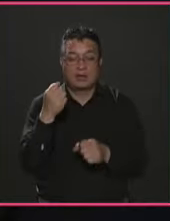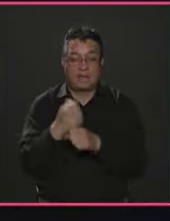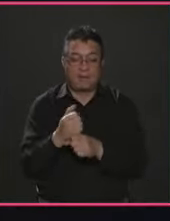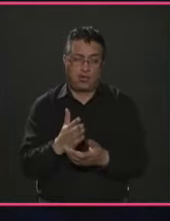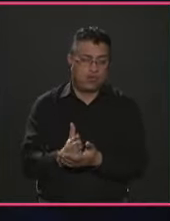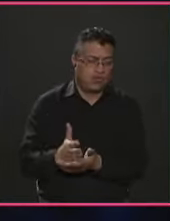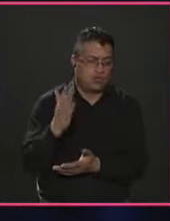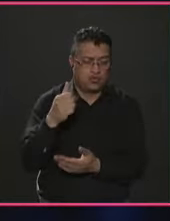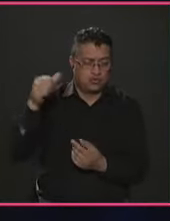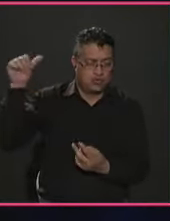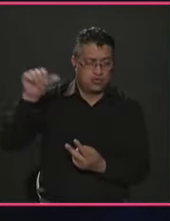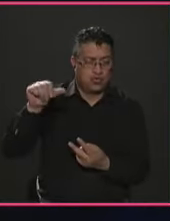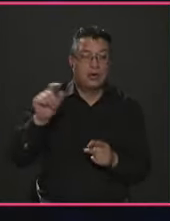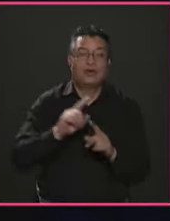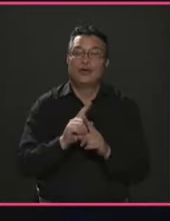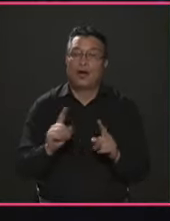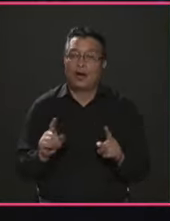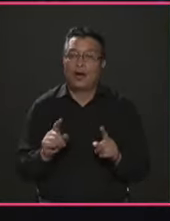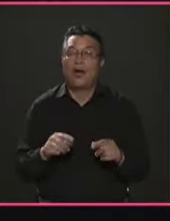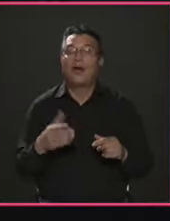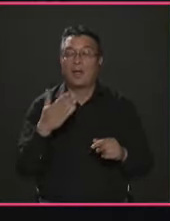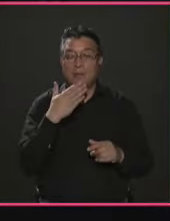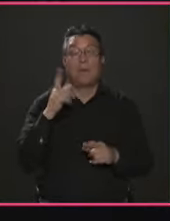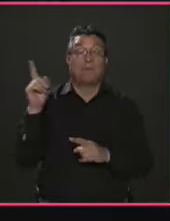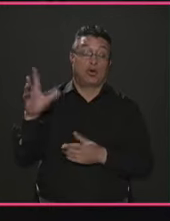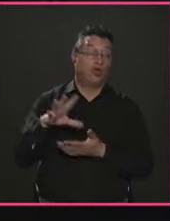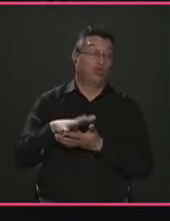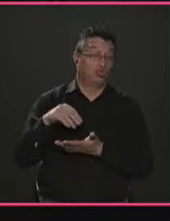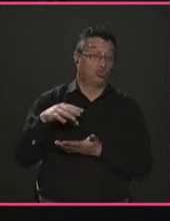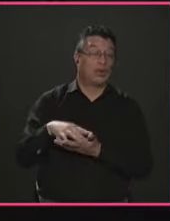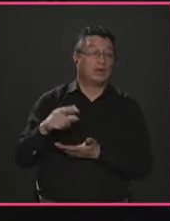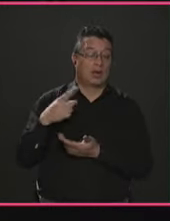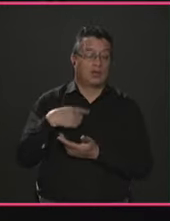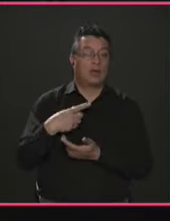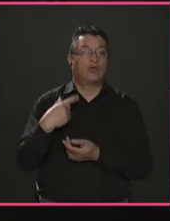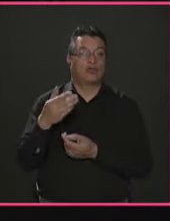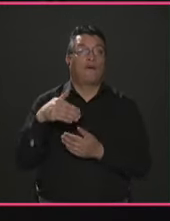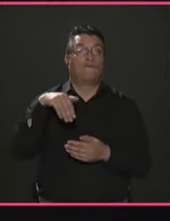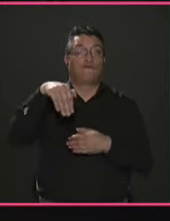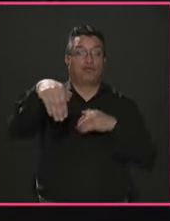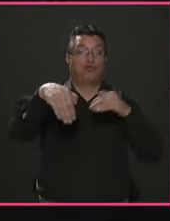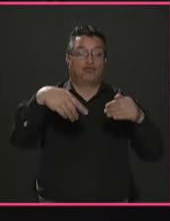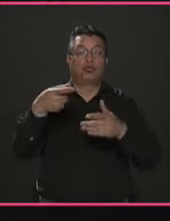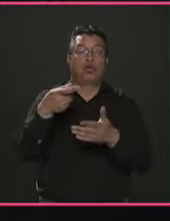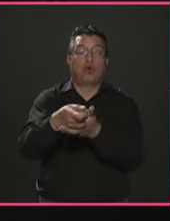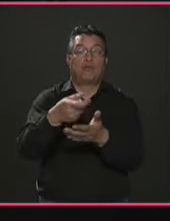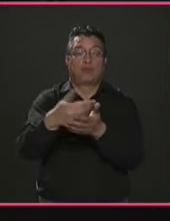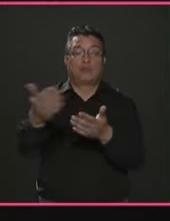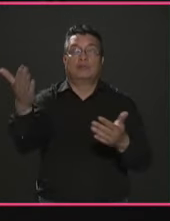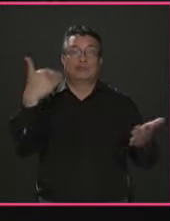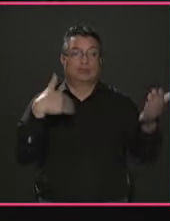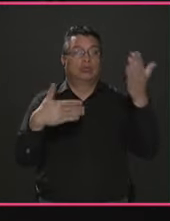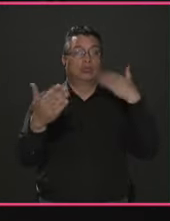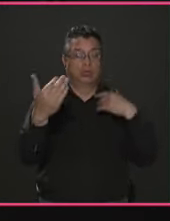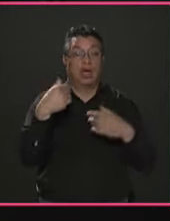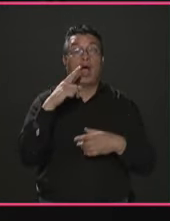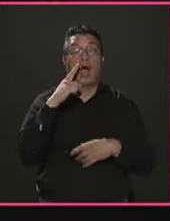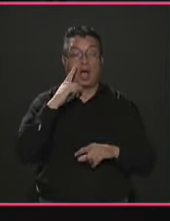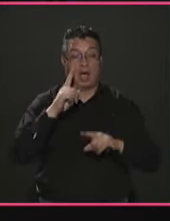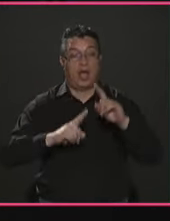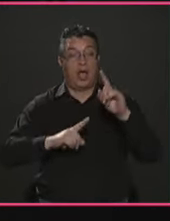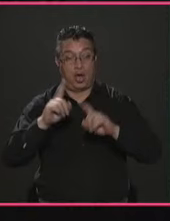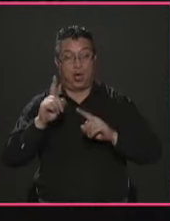forzado por ejemplo Incluso en Suecia que importamos buses eléctricos y hay casos